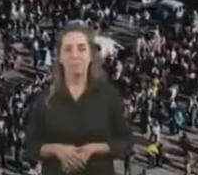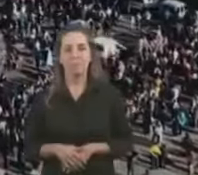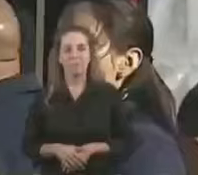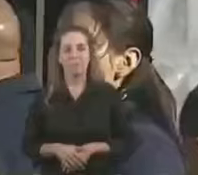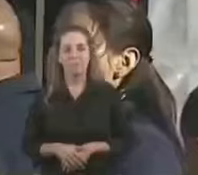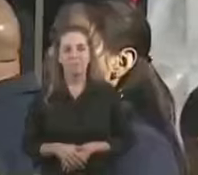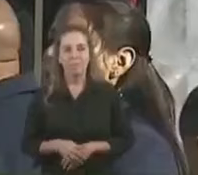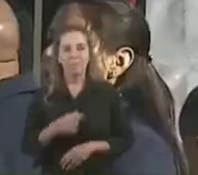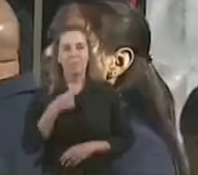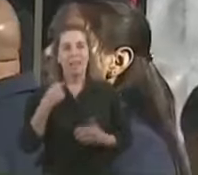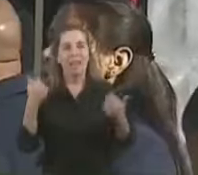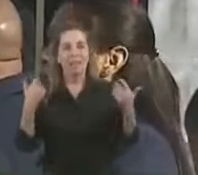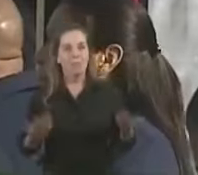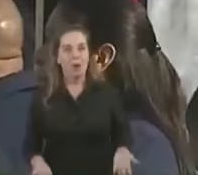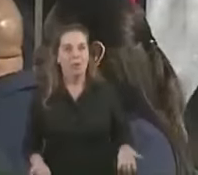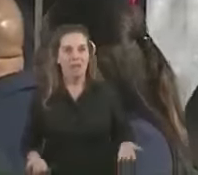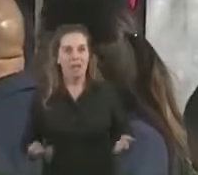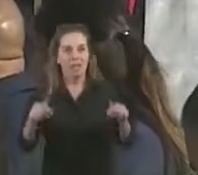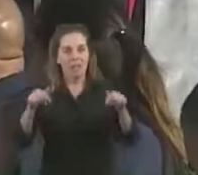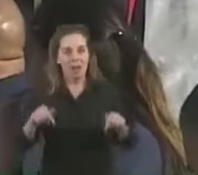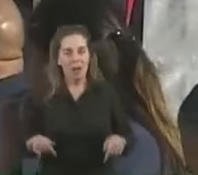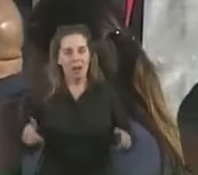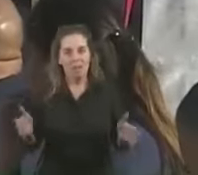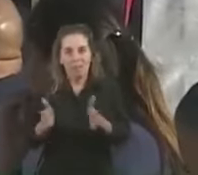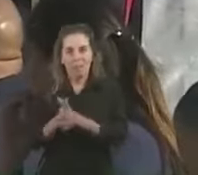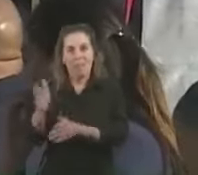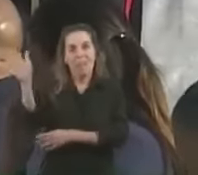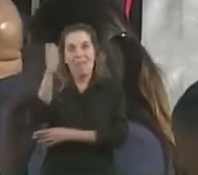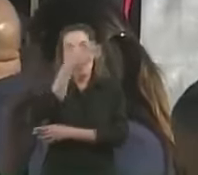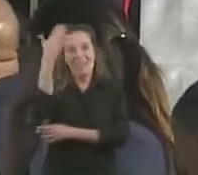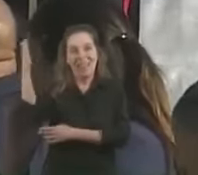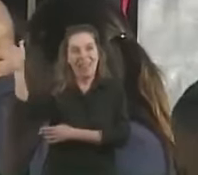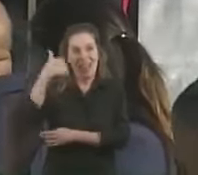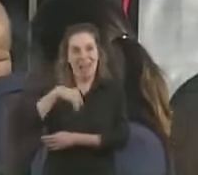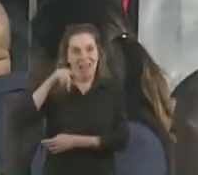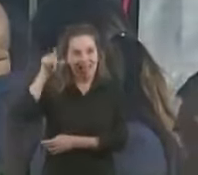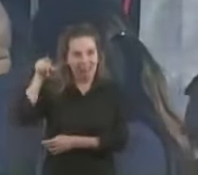Quiero aprovechar este día con la bandera argentina flameando en el cielo.